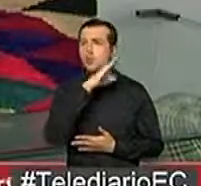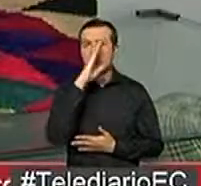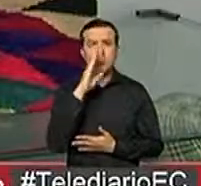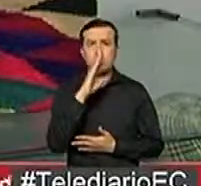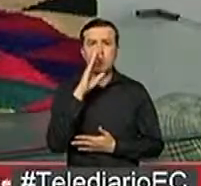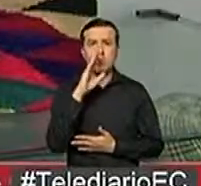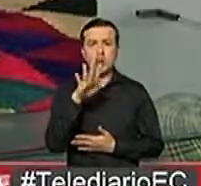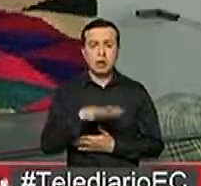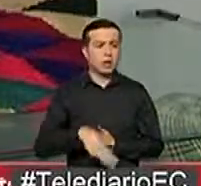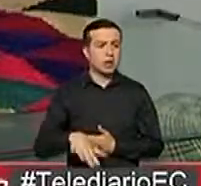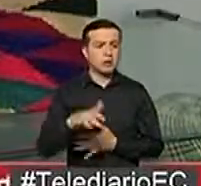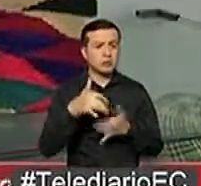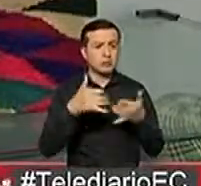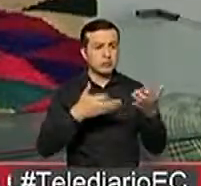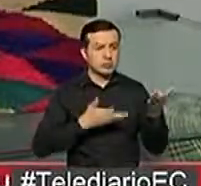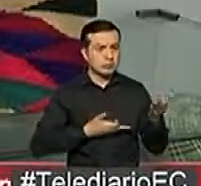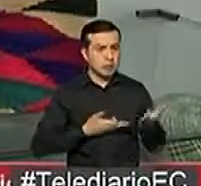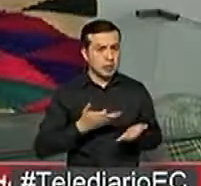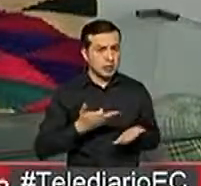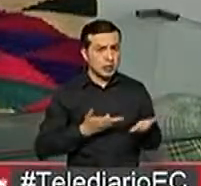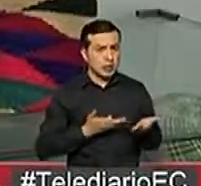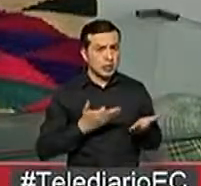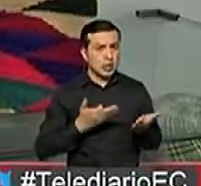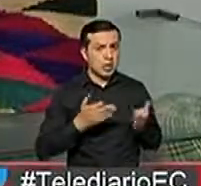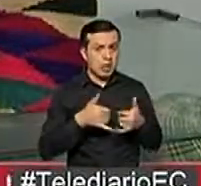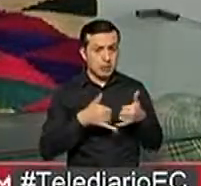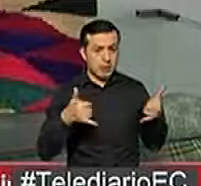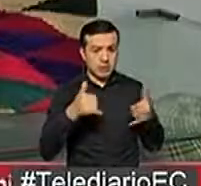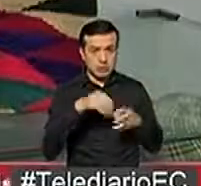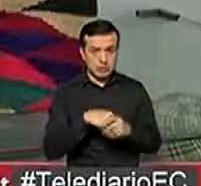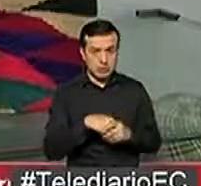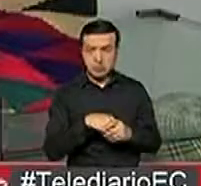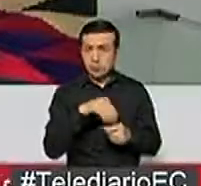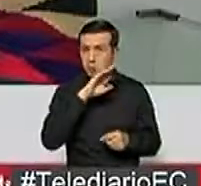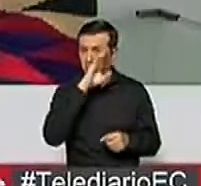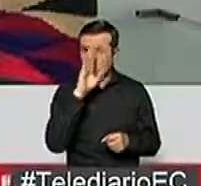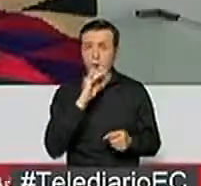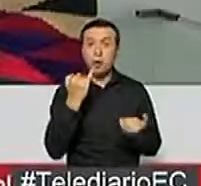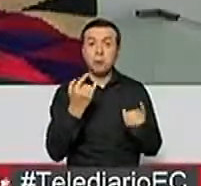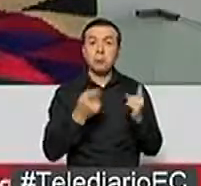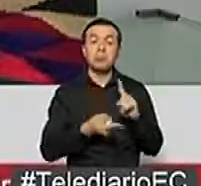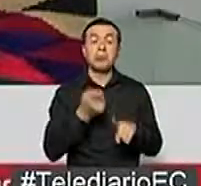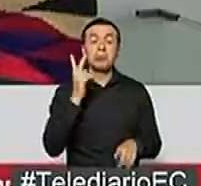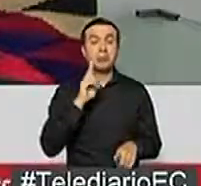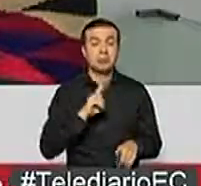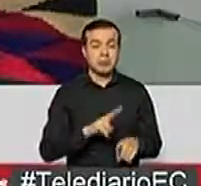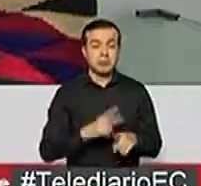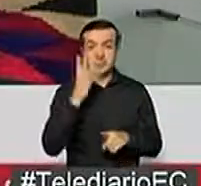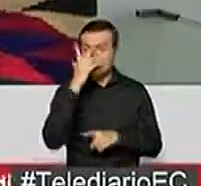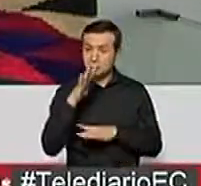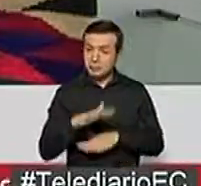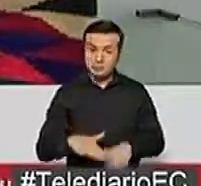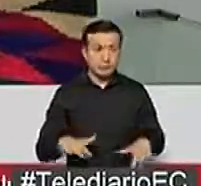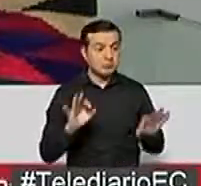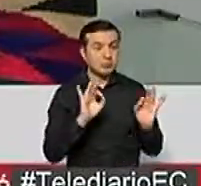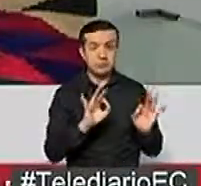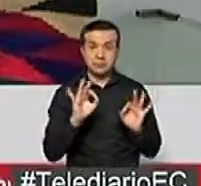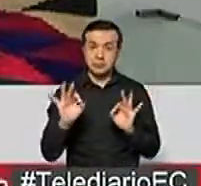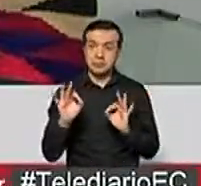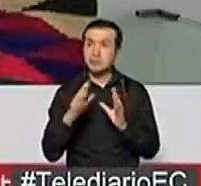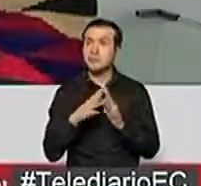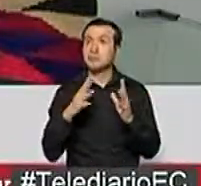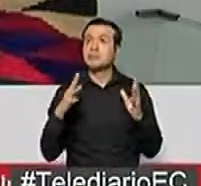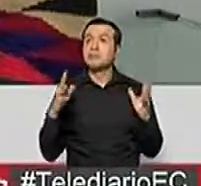en estas clases de artesanías. Este lugar, este sitio está bien adecuado y sí hay